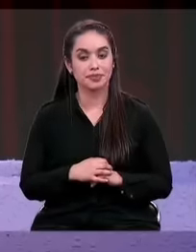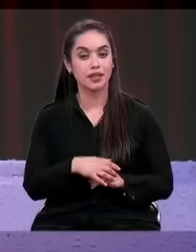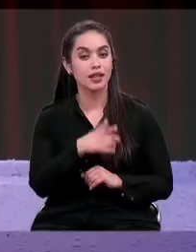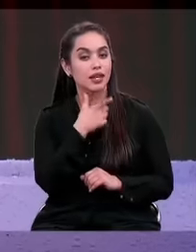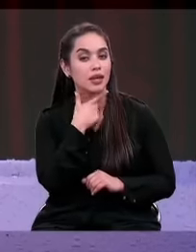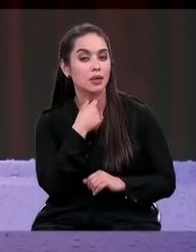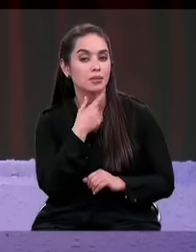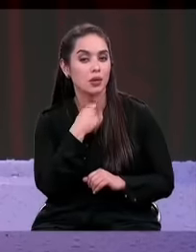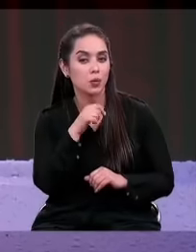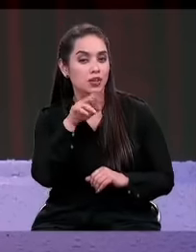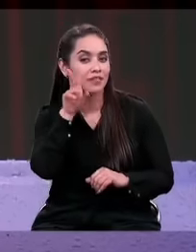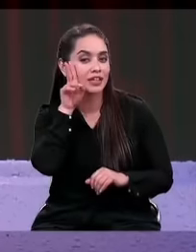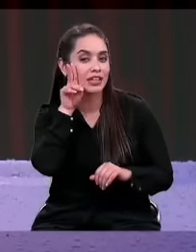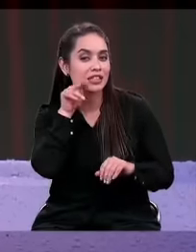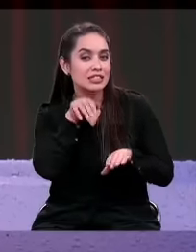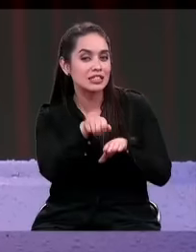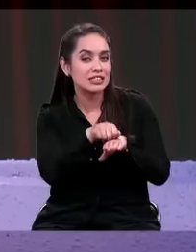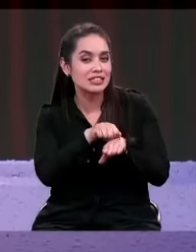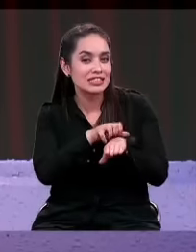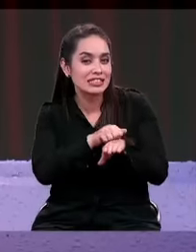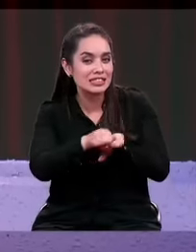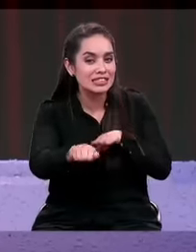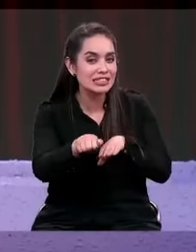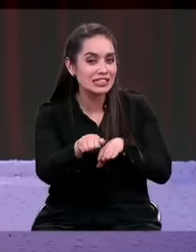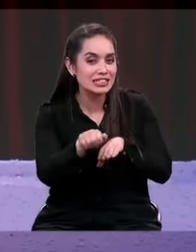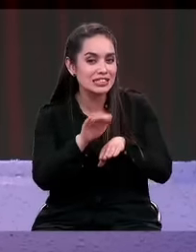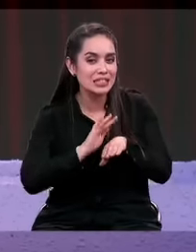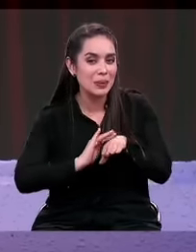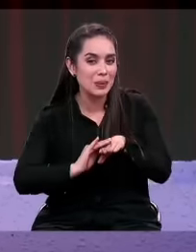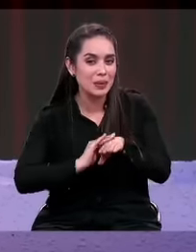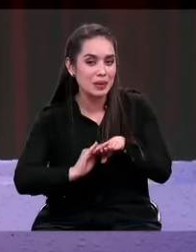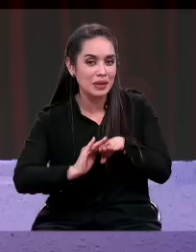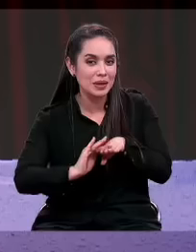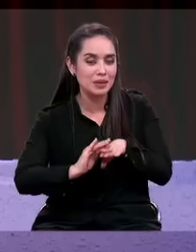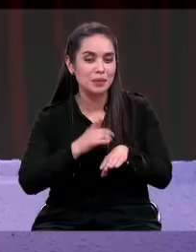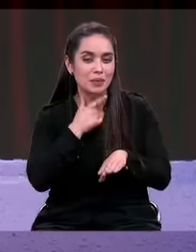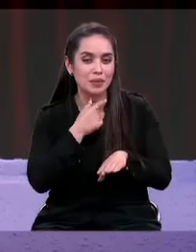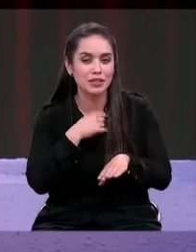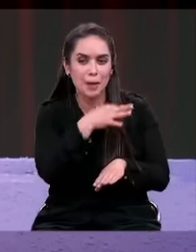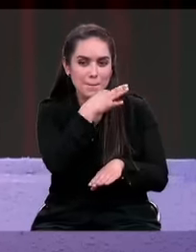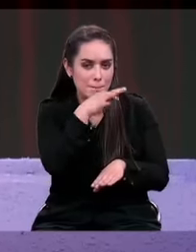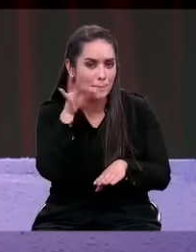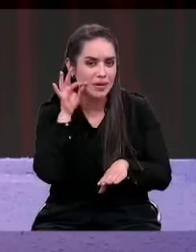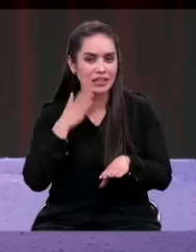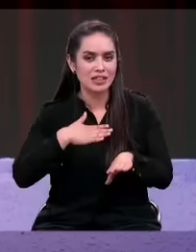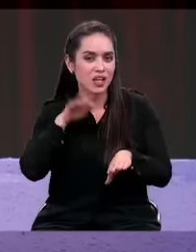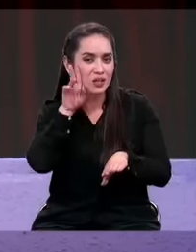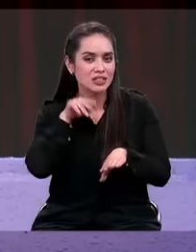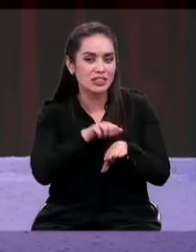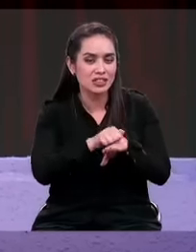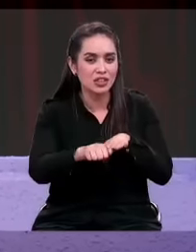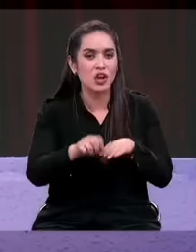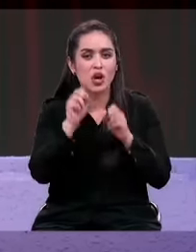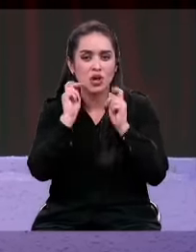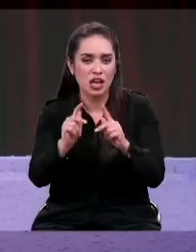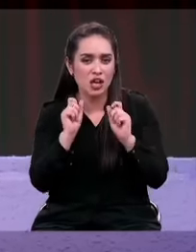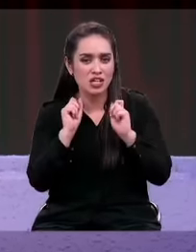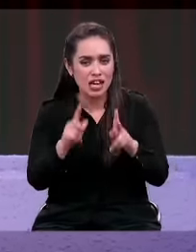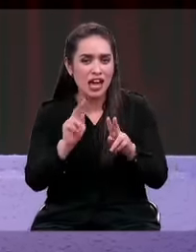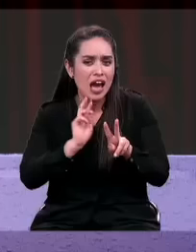gustaría verte desnuda. Pero, Manolo, recién... Quiero verte desnuda. Bueno,